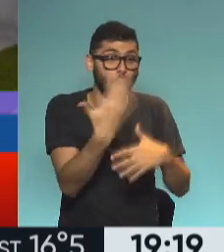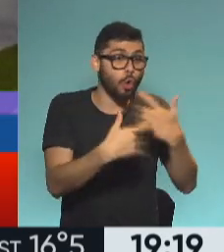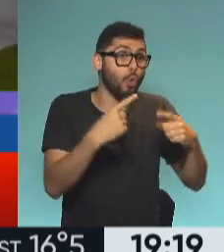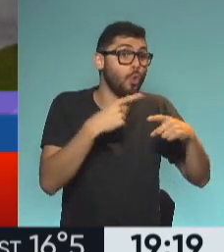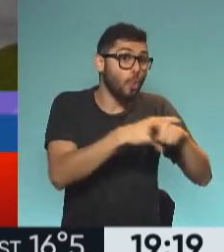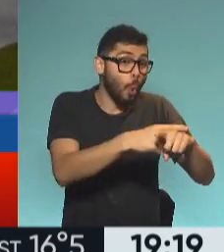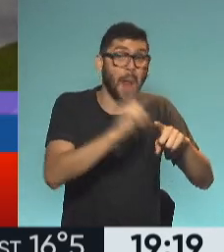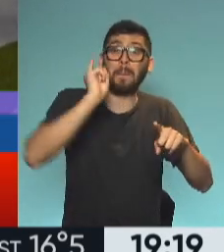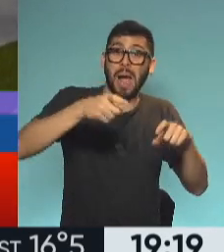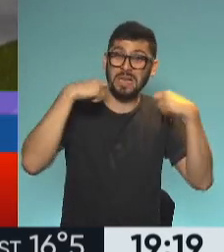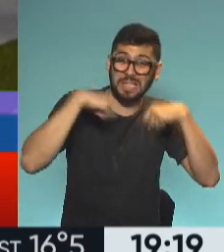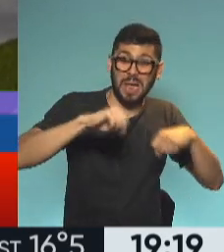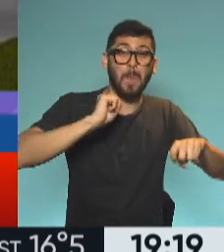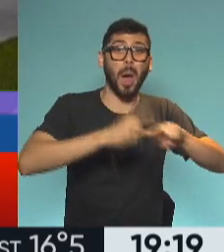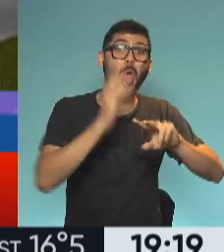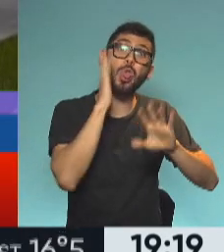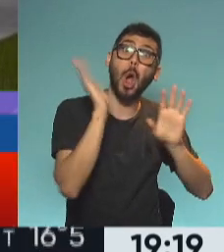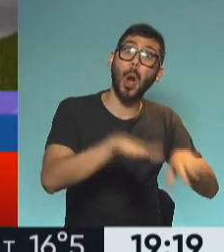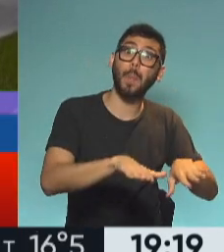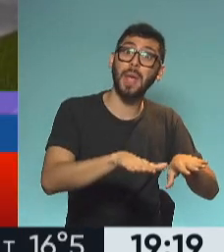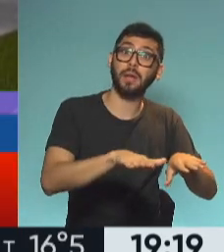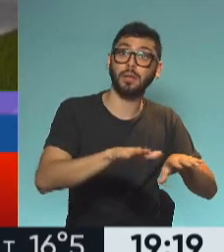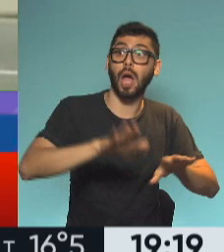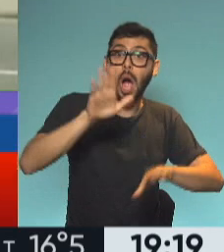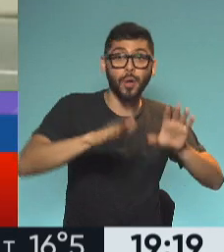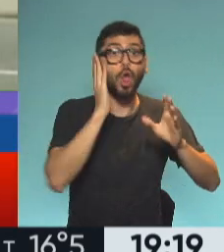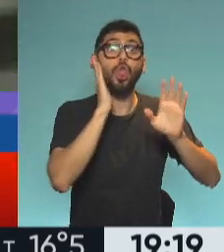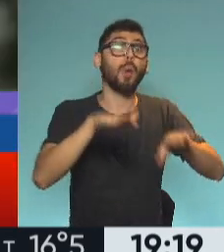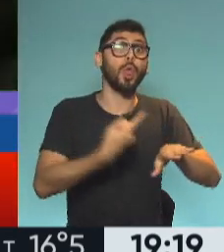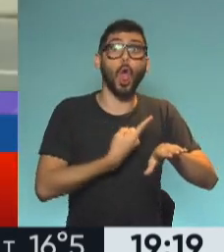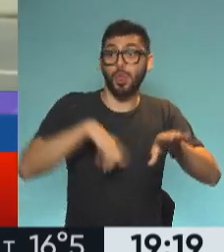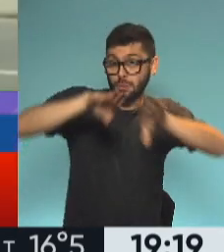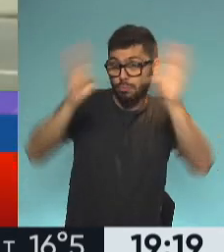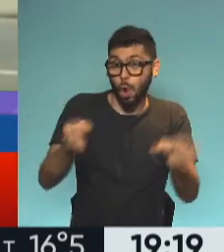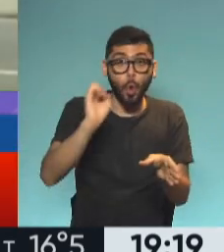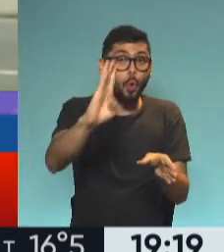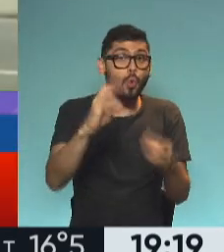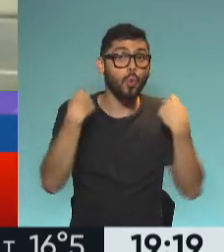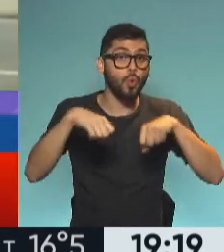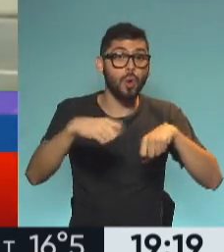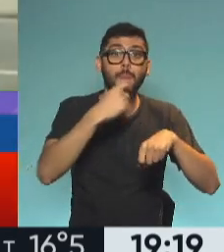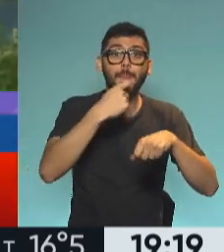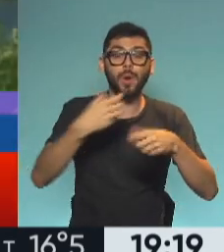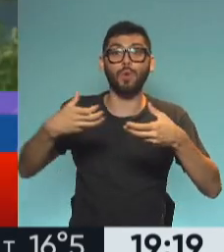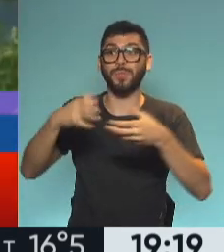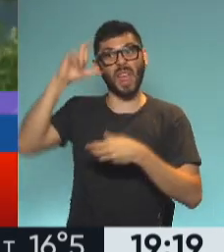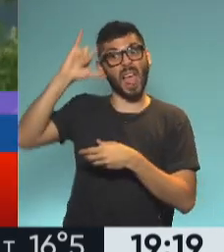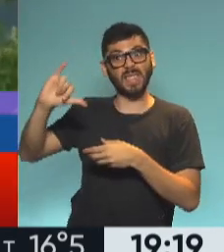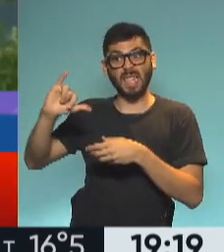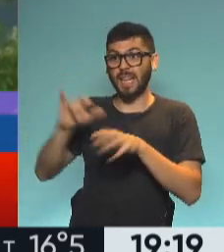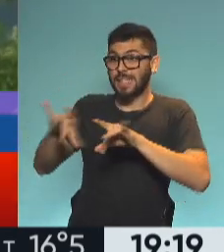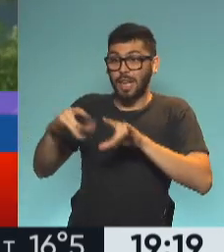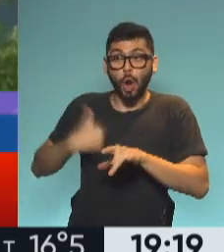duerme. Entonces, a veces se duerme en los mismos centros de entrenamiento, como es ahora la burbuja de Ezeiza con la selección, sí,